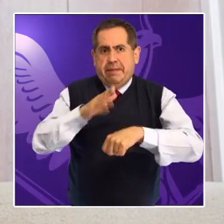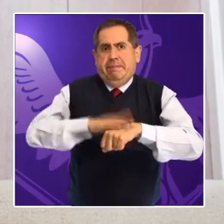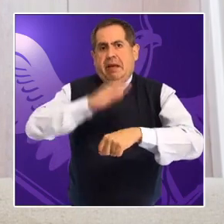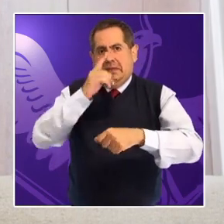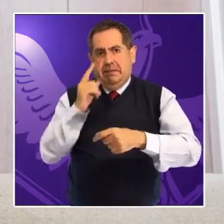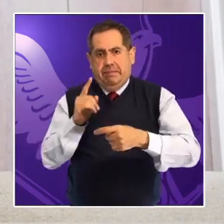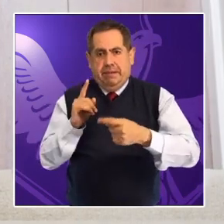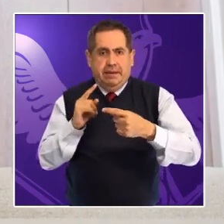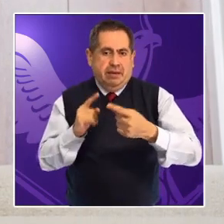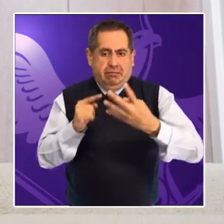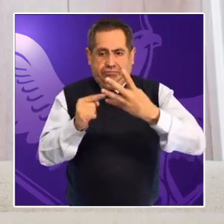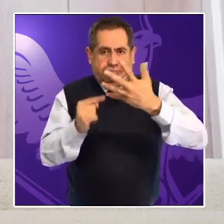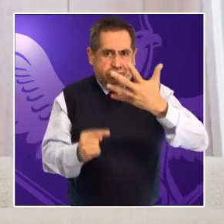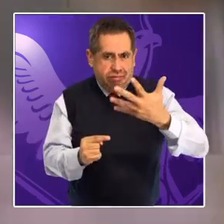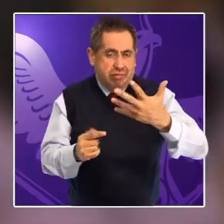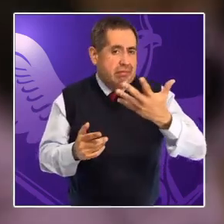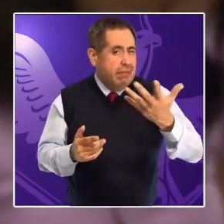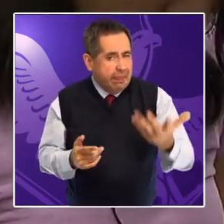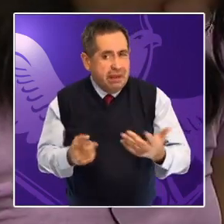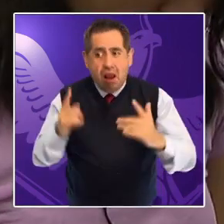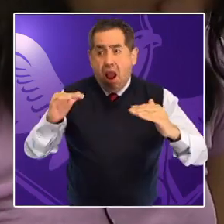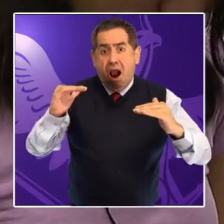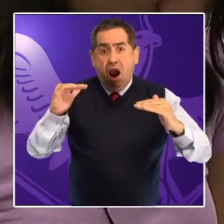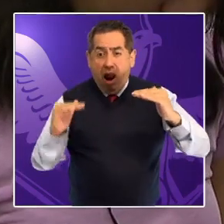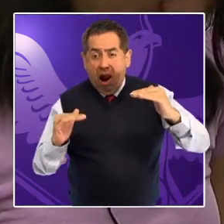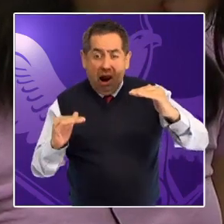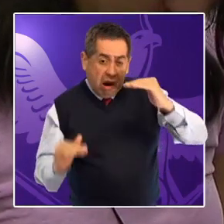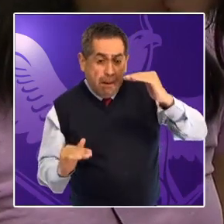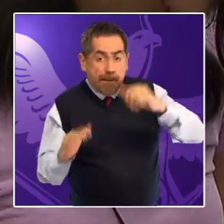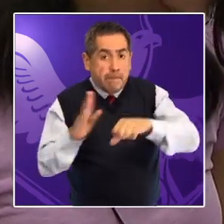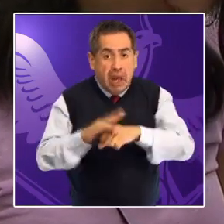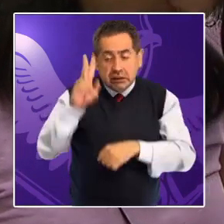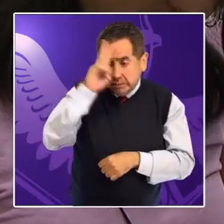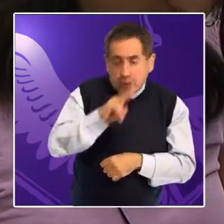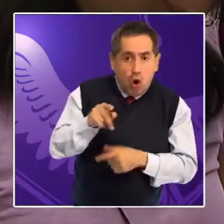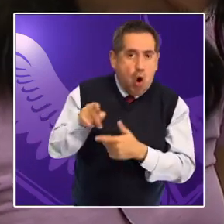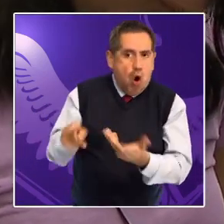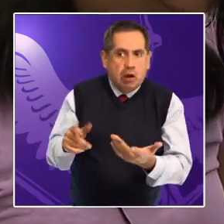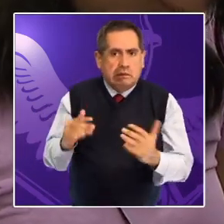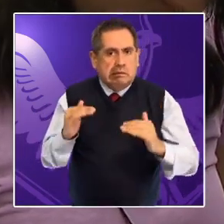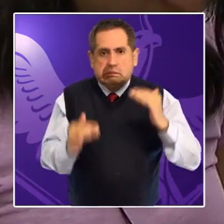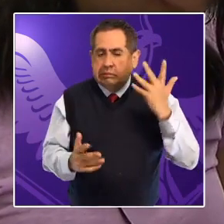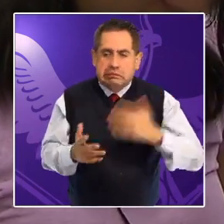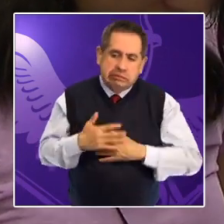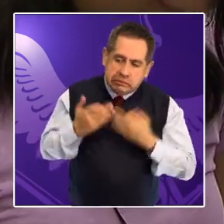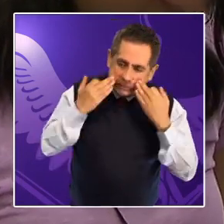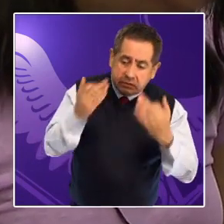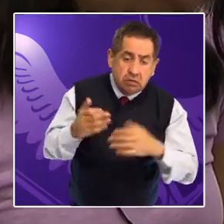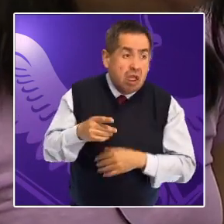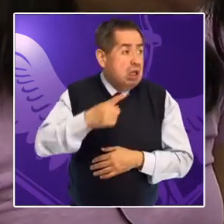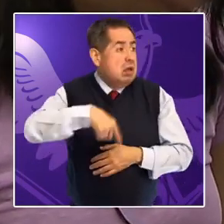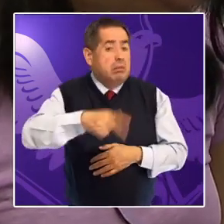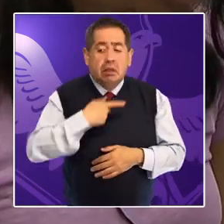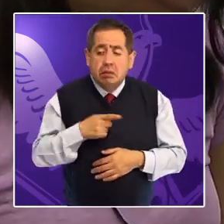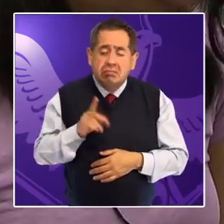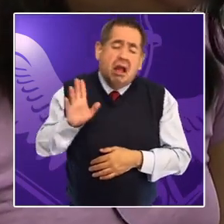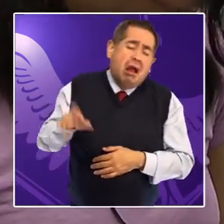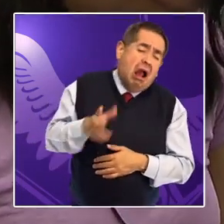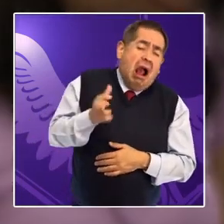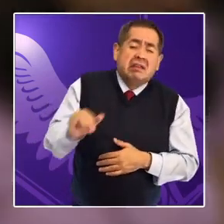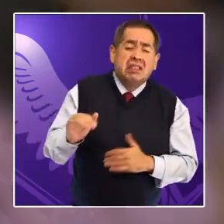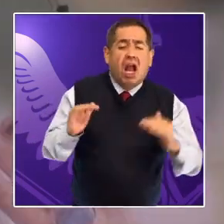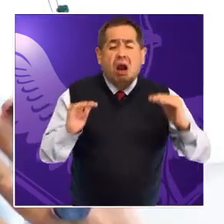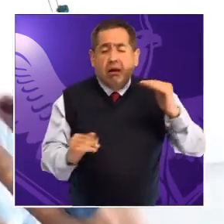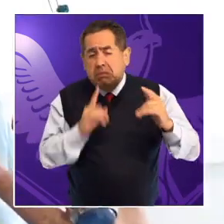y la profundización de una desigualdad estructural, ¿no?, que se encuentra tristemente normalizada. A ello hay que agregar que si